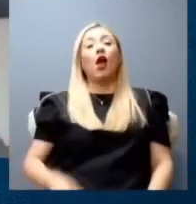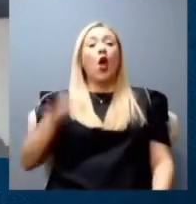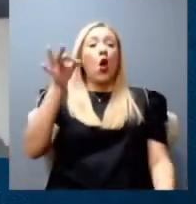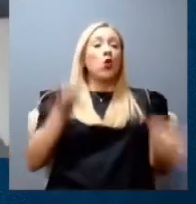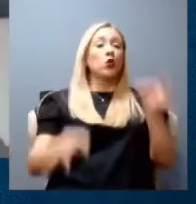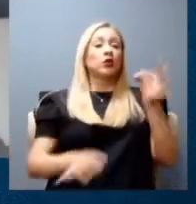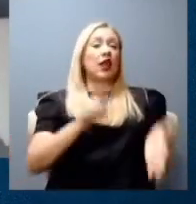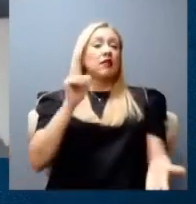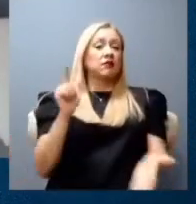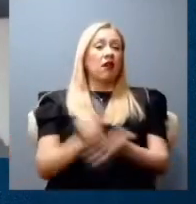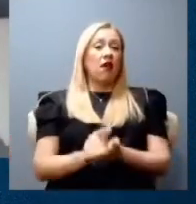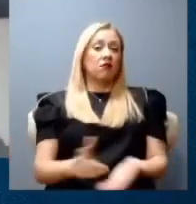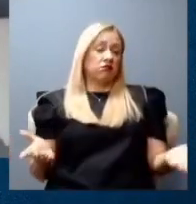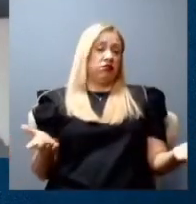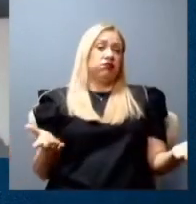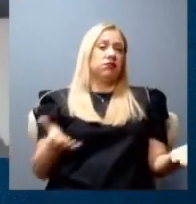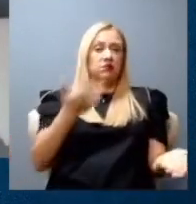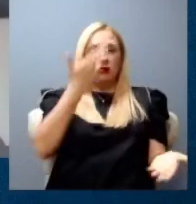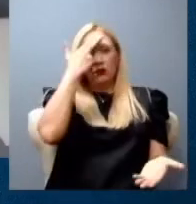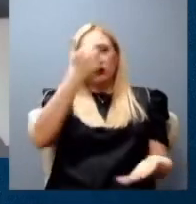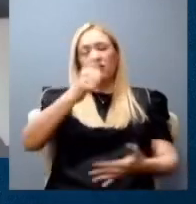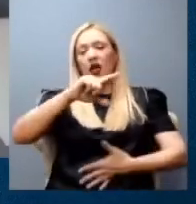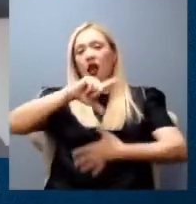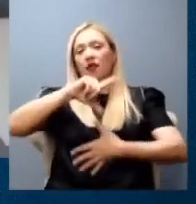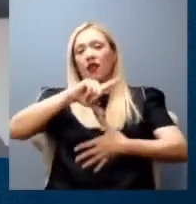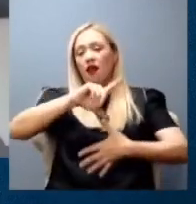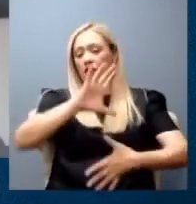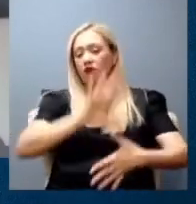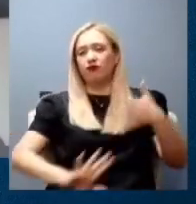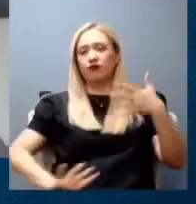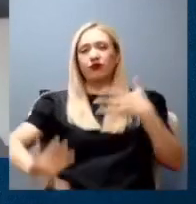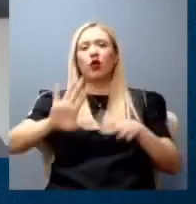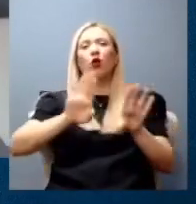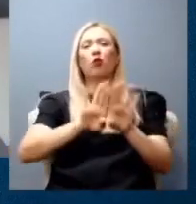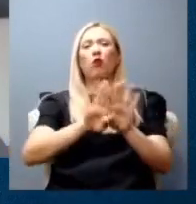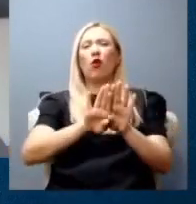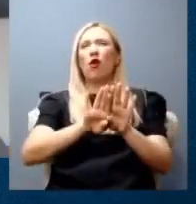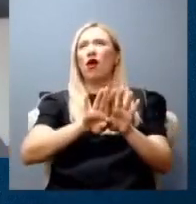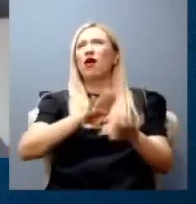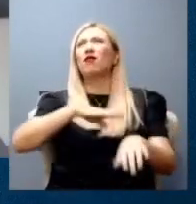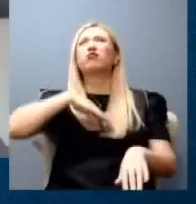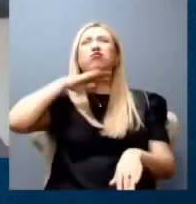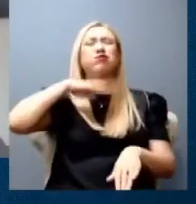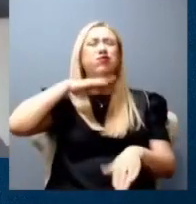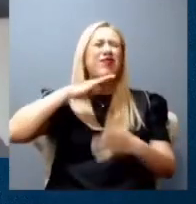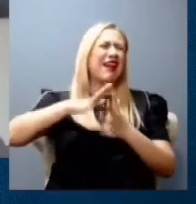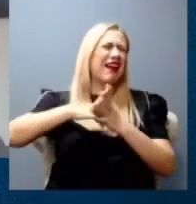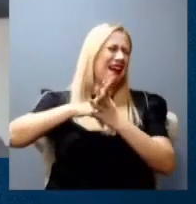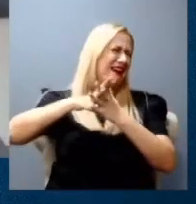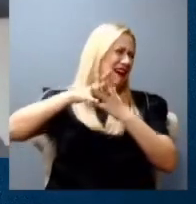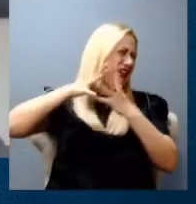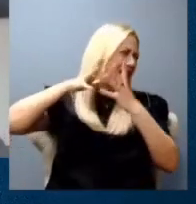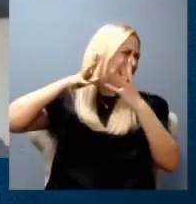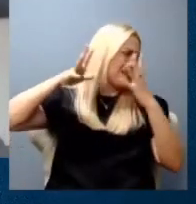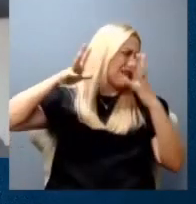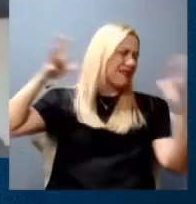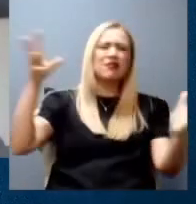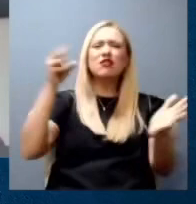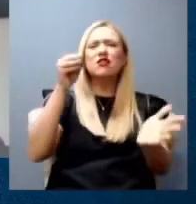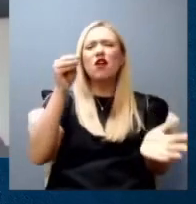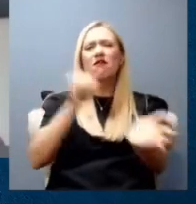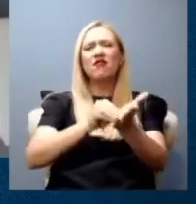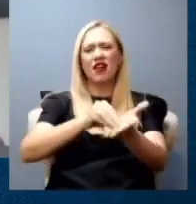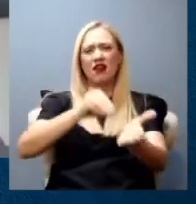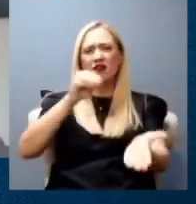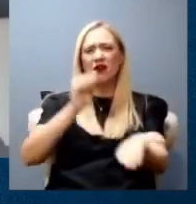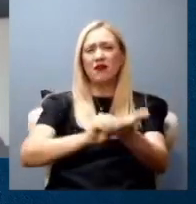América Latina, sin duda, hay una brecha de impunidad enorme, digamos, yo creo que es un común denominador de nuestros países, en